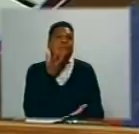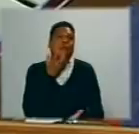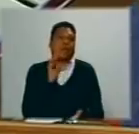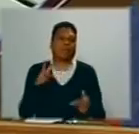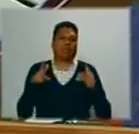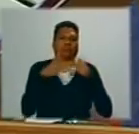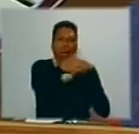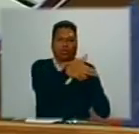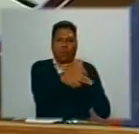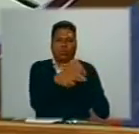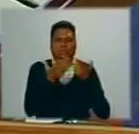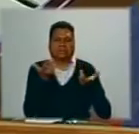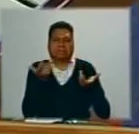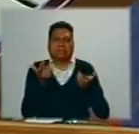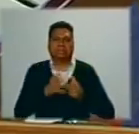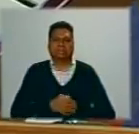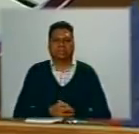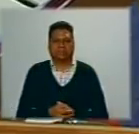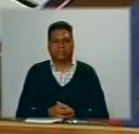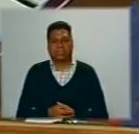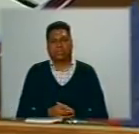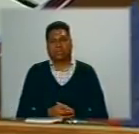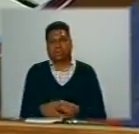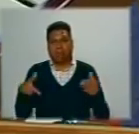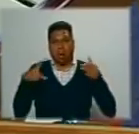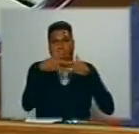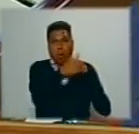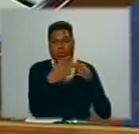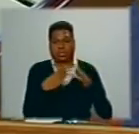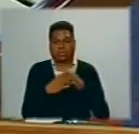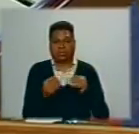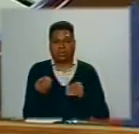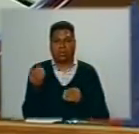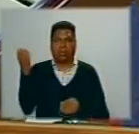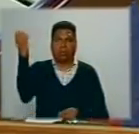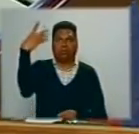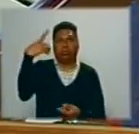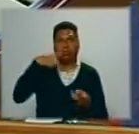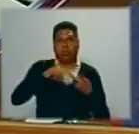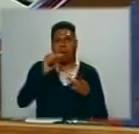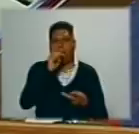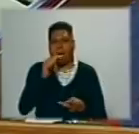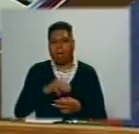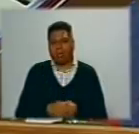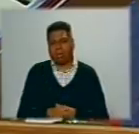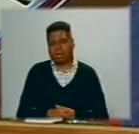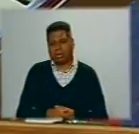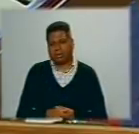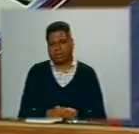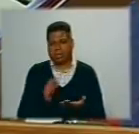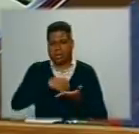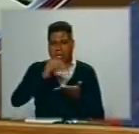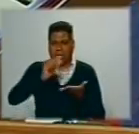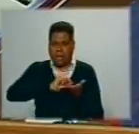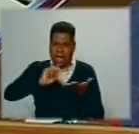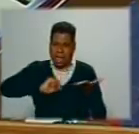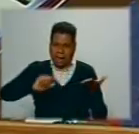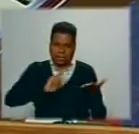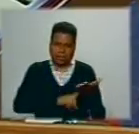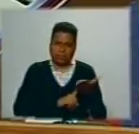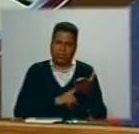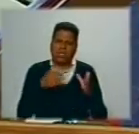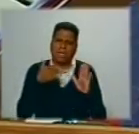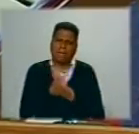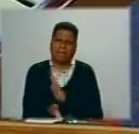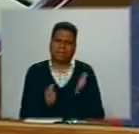la proveedora o proveedor comunique suspender o cortar el suministro de un servicio por la no cancelación del mismo, deberá informar por escrito a la persona de esta situación